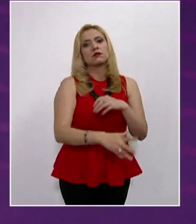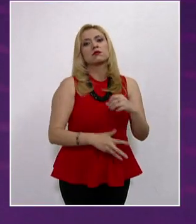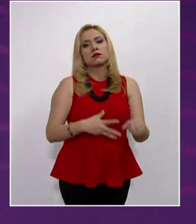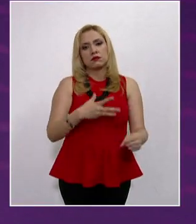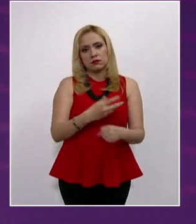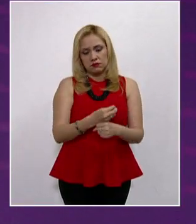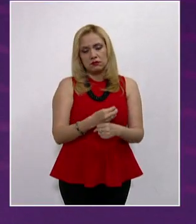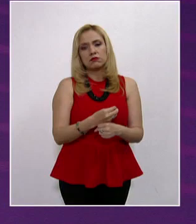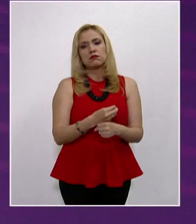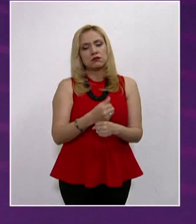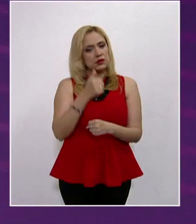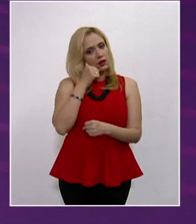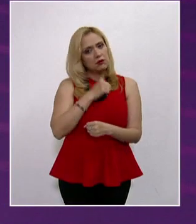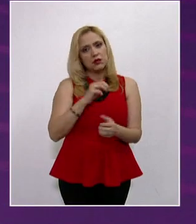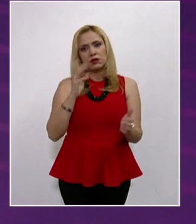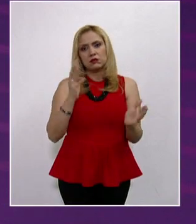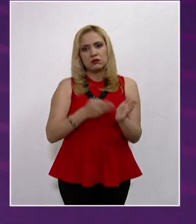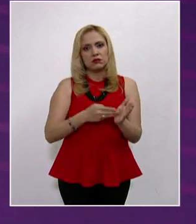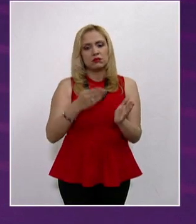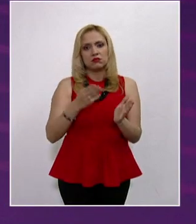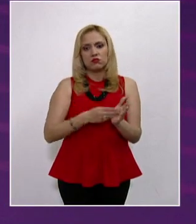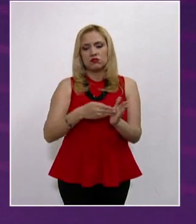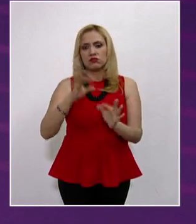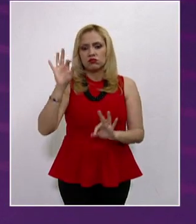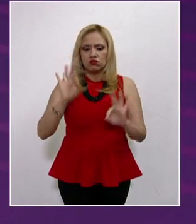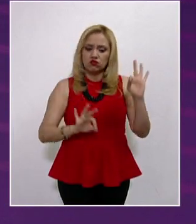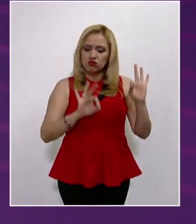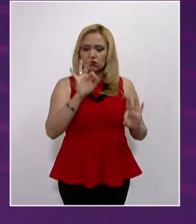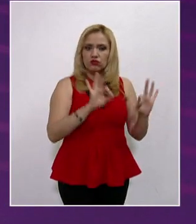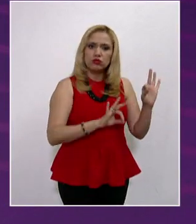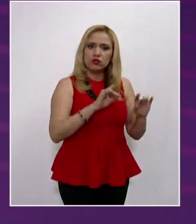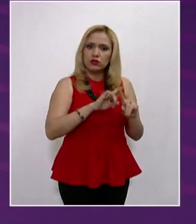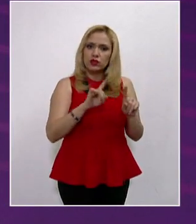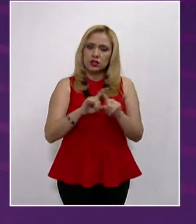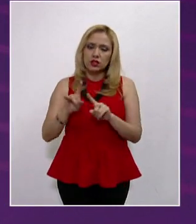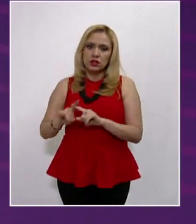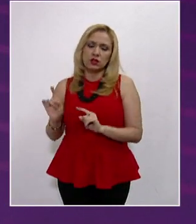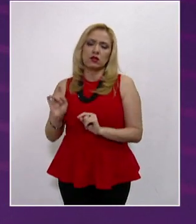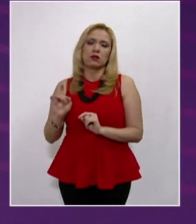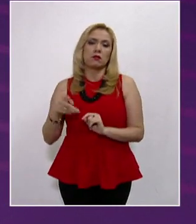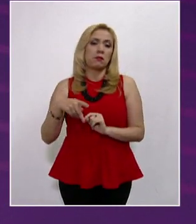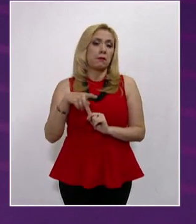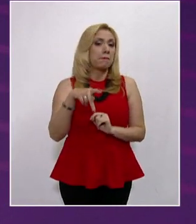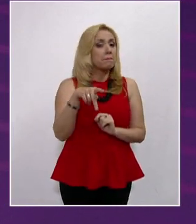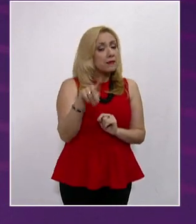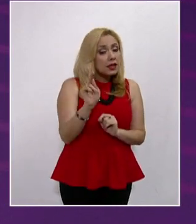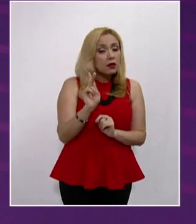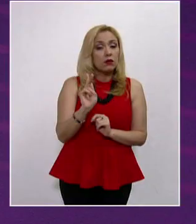están tasadas por distintos estándares. En casi todas las